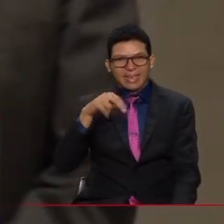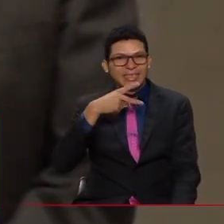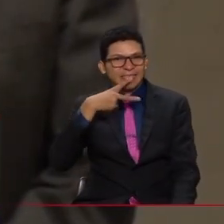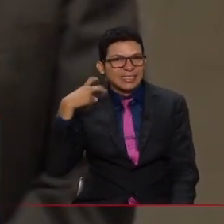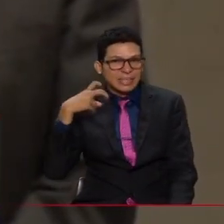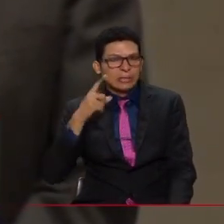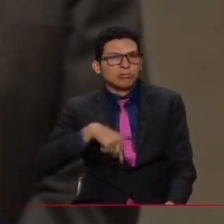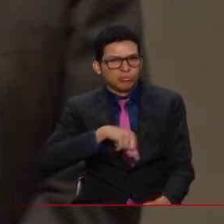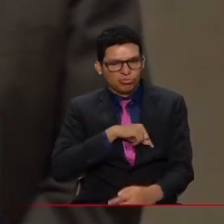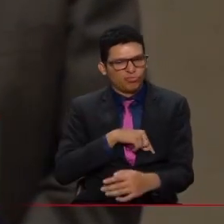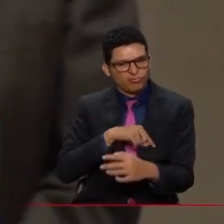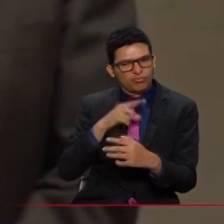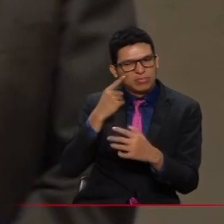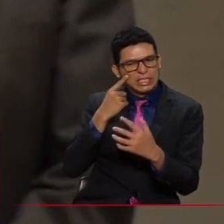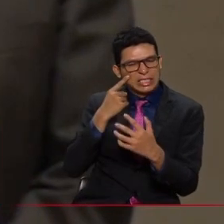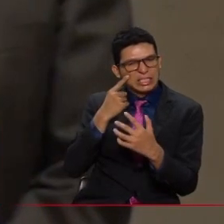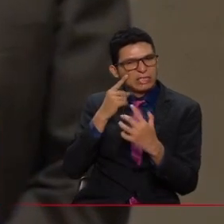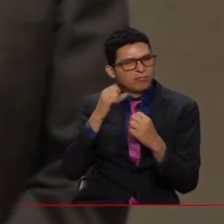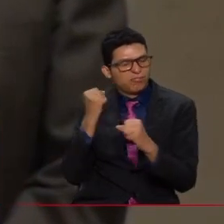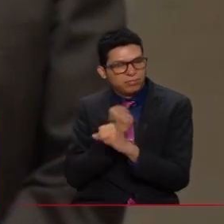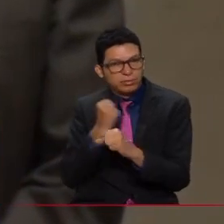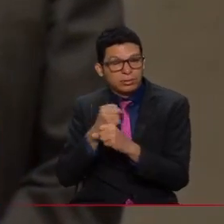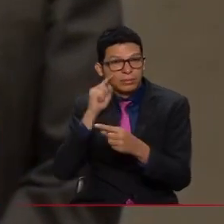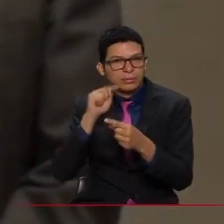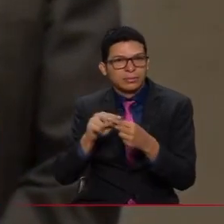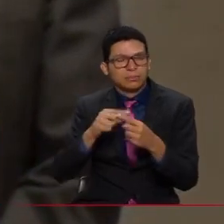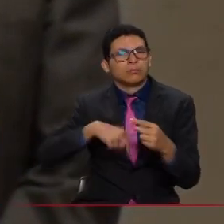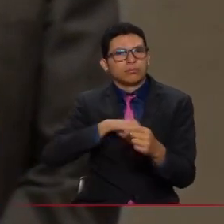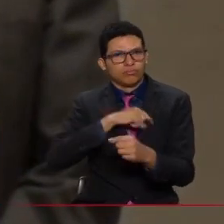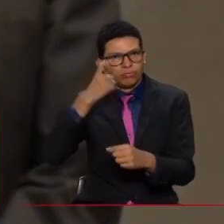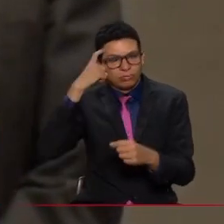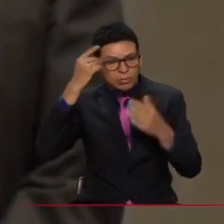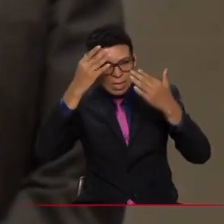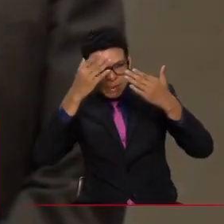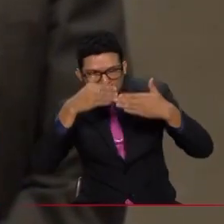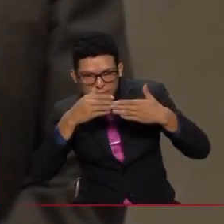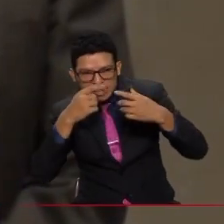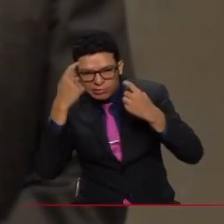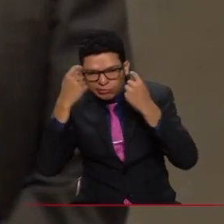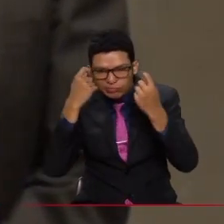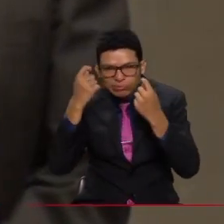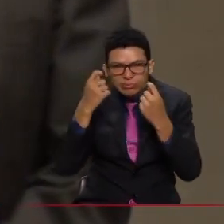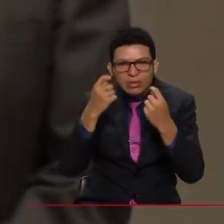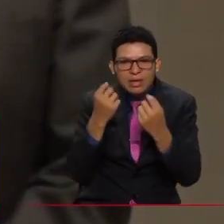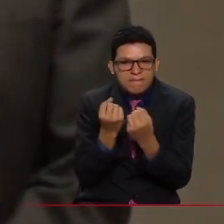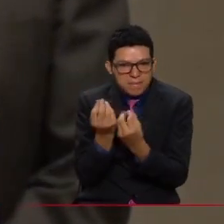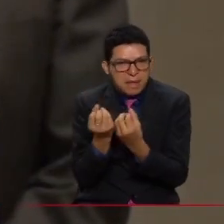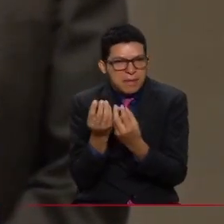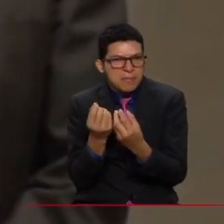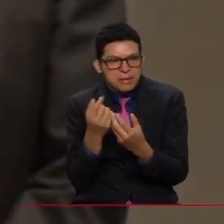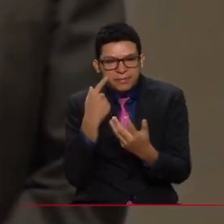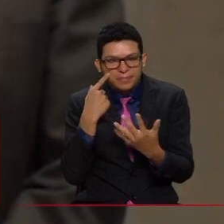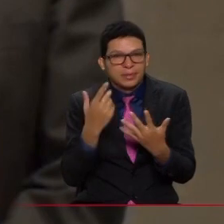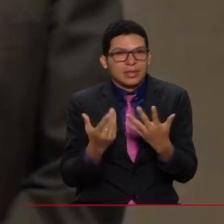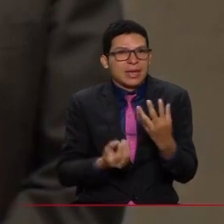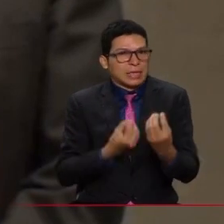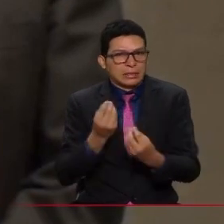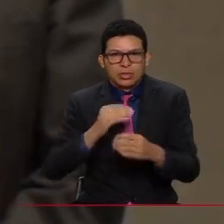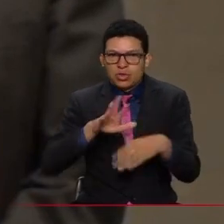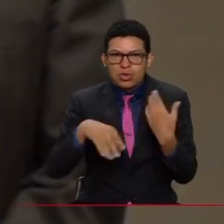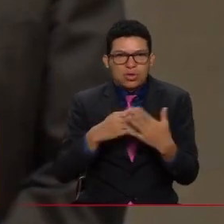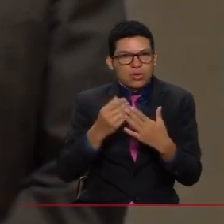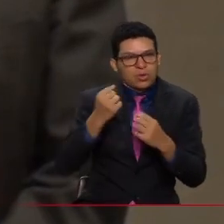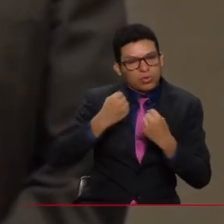Nosotros trabajamos con nuestra inteligencia y la aportamos, y estamos haciendo todos los